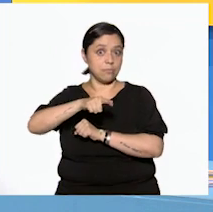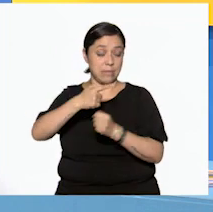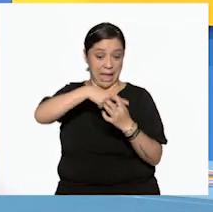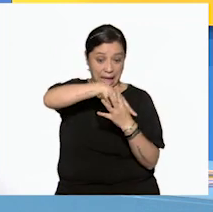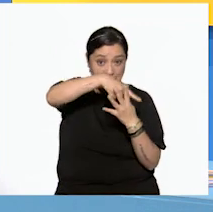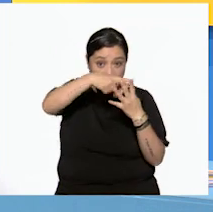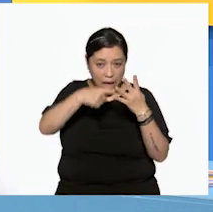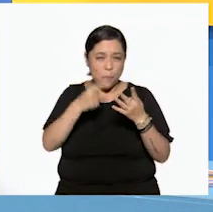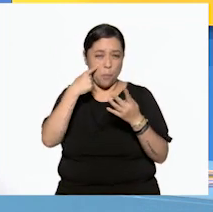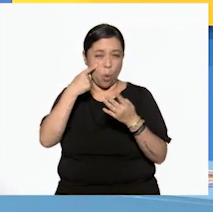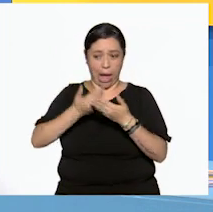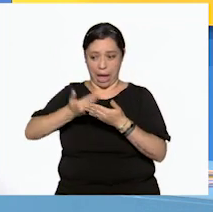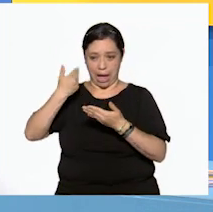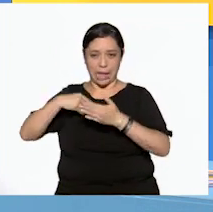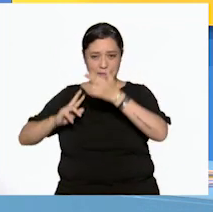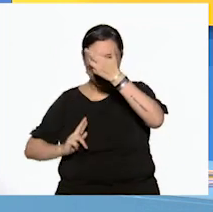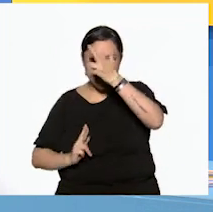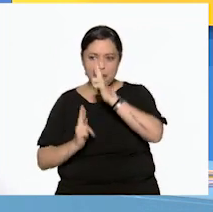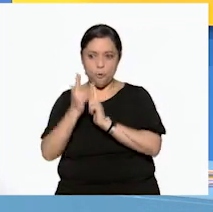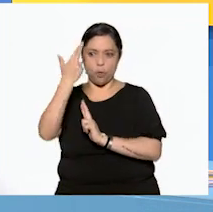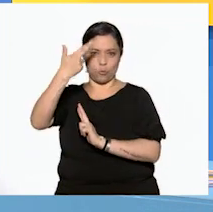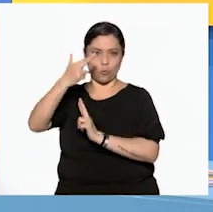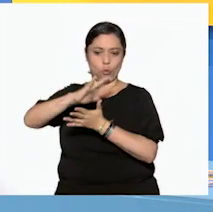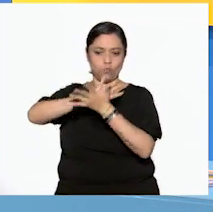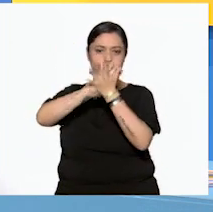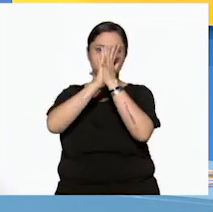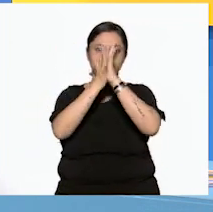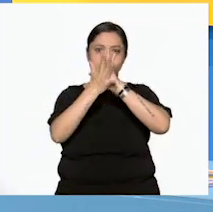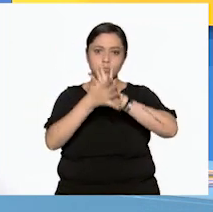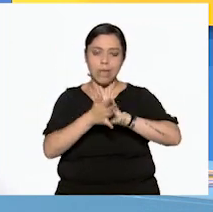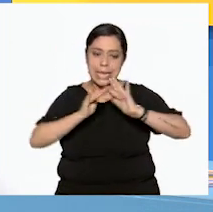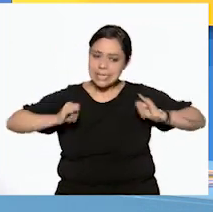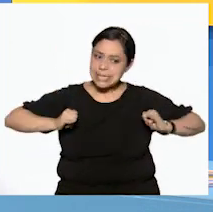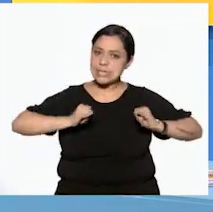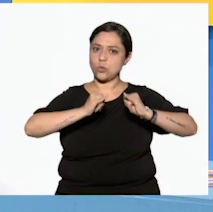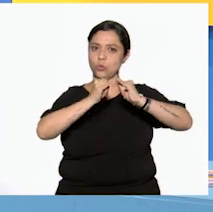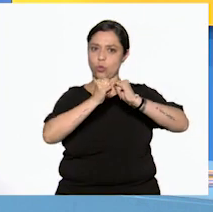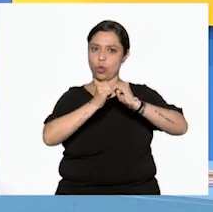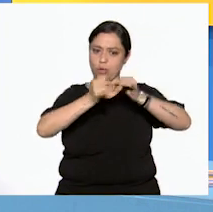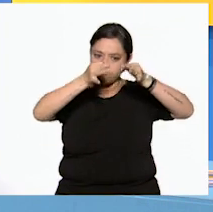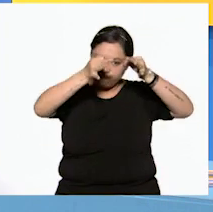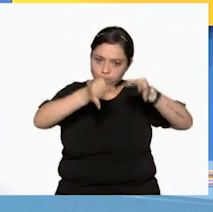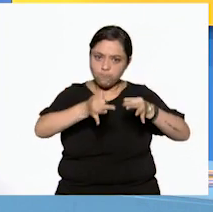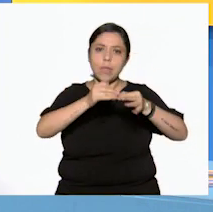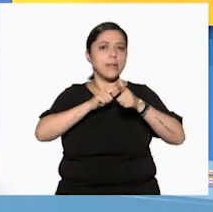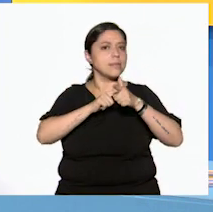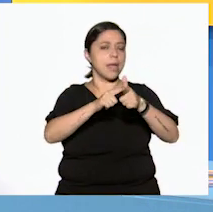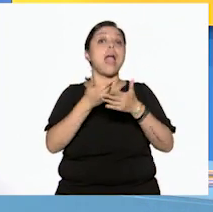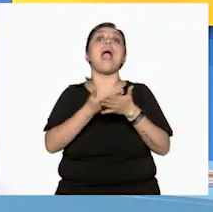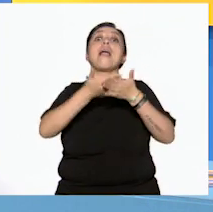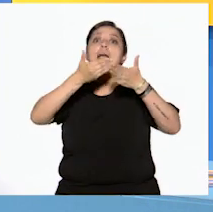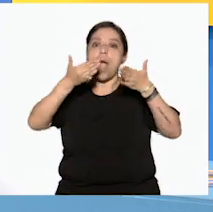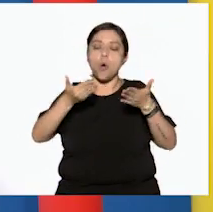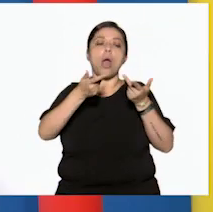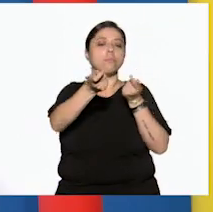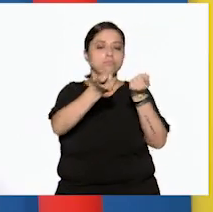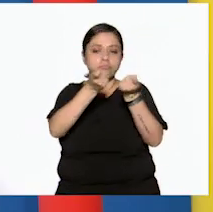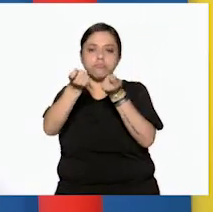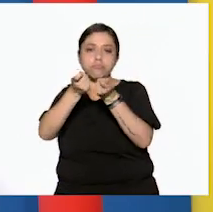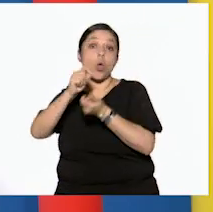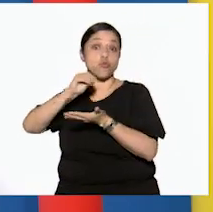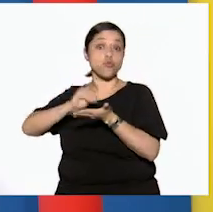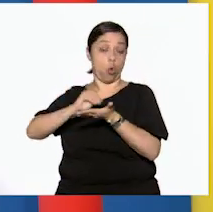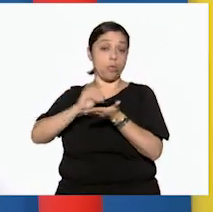esta revolución, se comenzaron a formalizar las instituciones que hasta hoy en día coordinan la vida pública de México. Eso